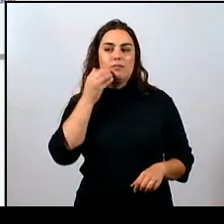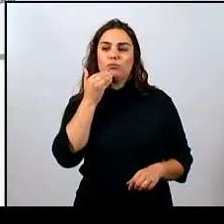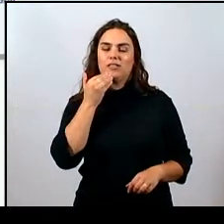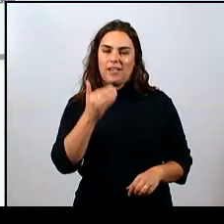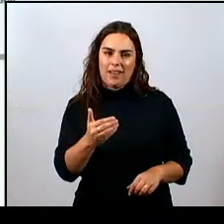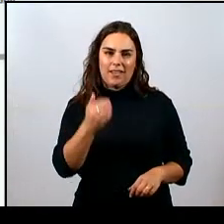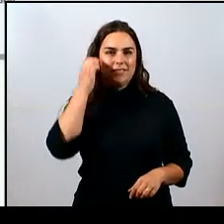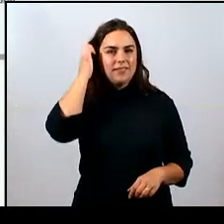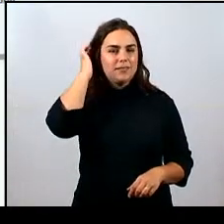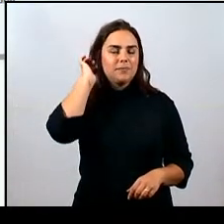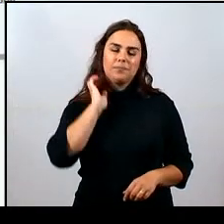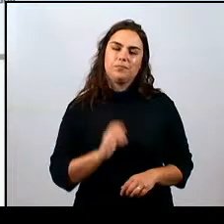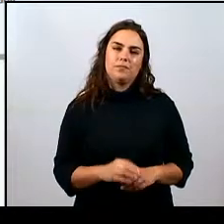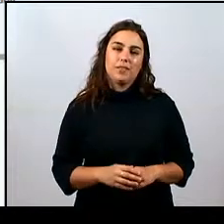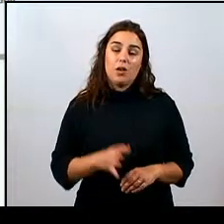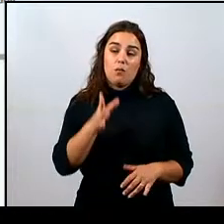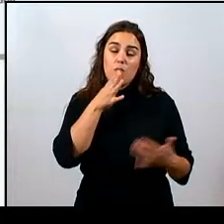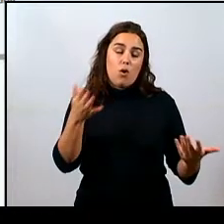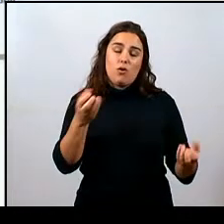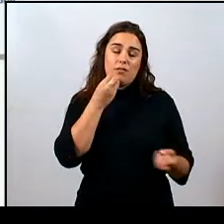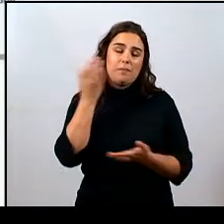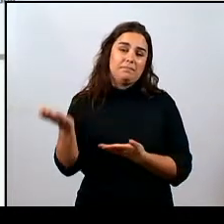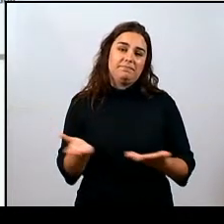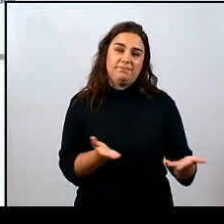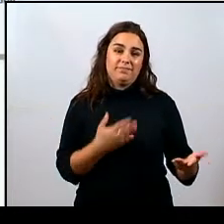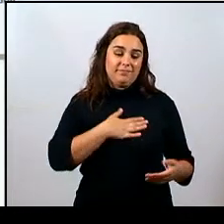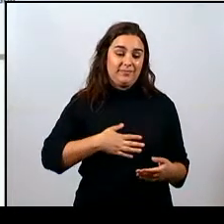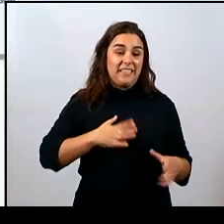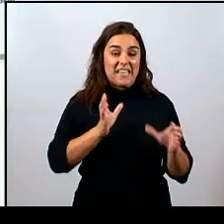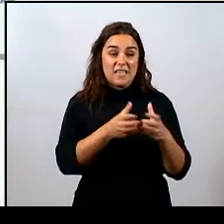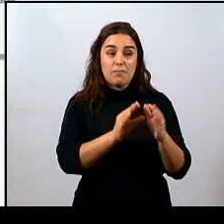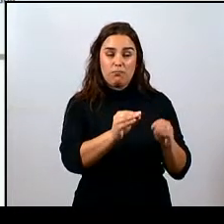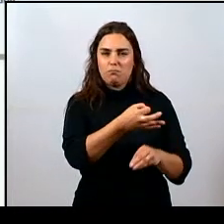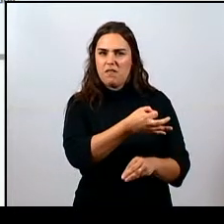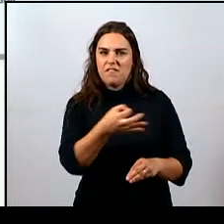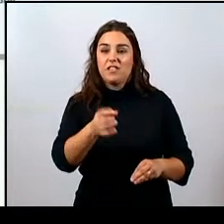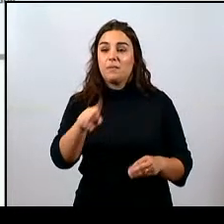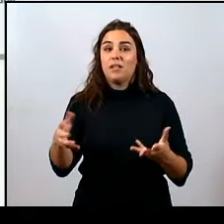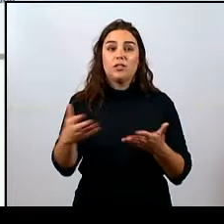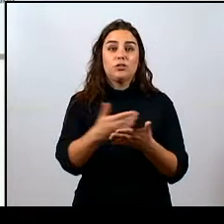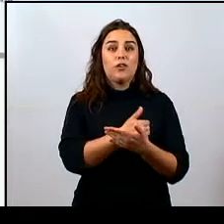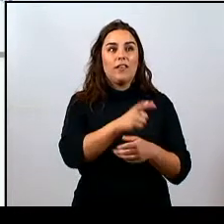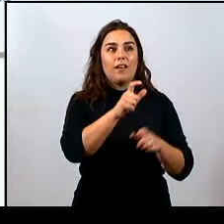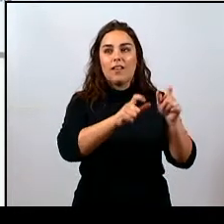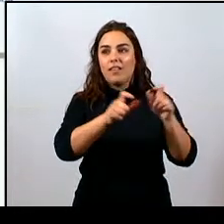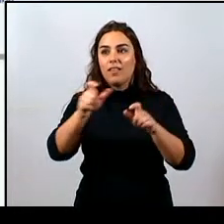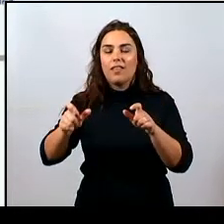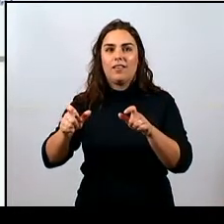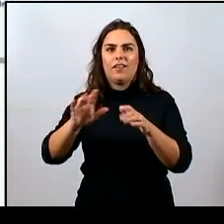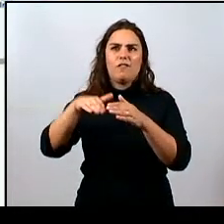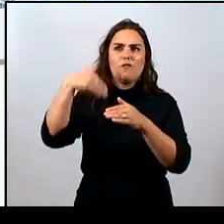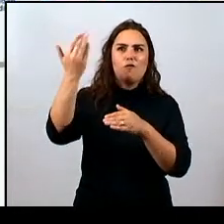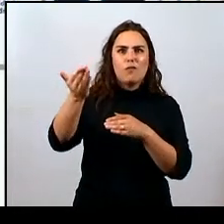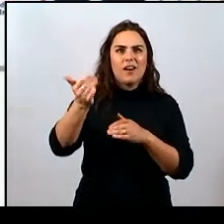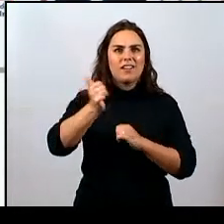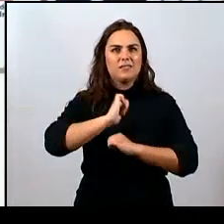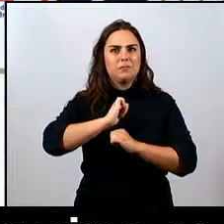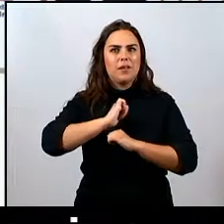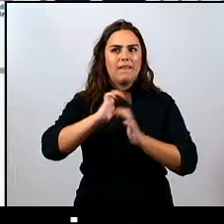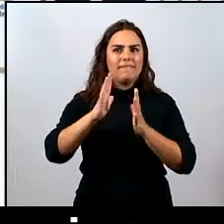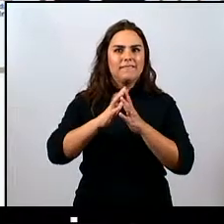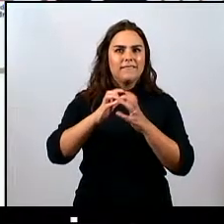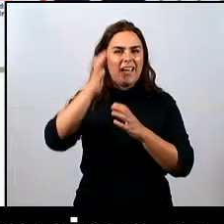gracias por vuestra hospitalidad, la de tu magnífico equipo y la de todos tus vecinos que nos han esperado fuera con